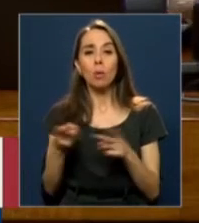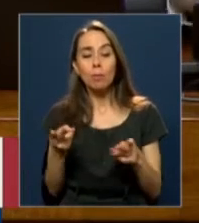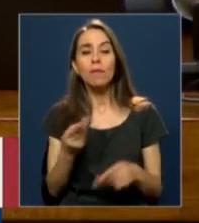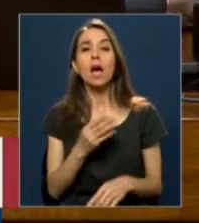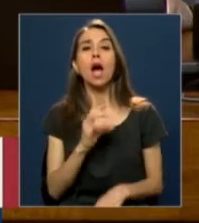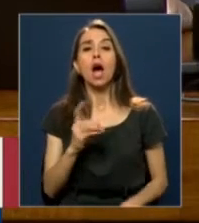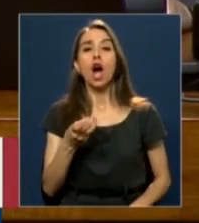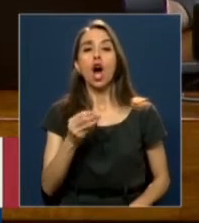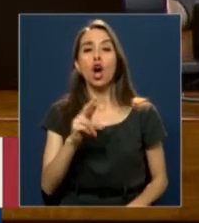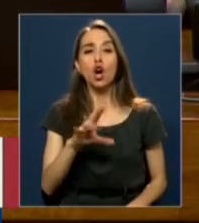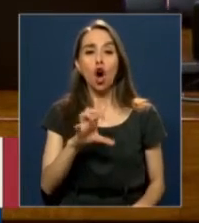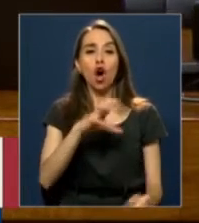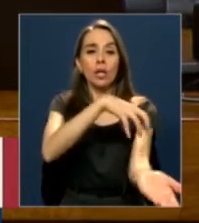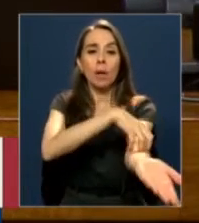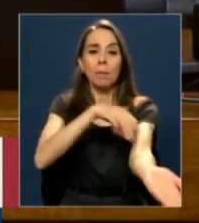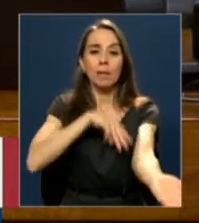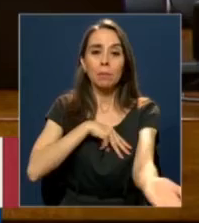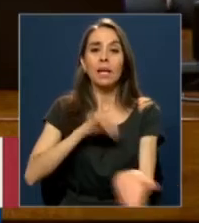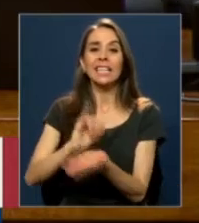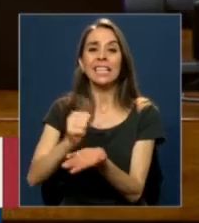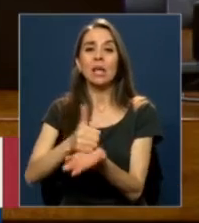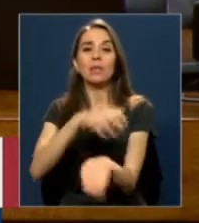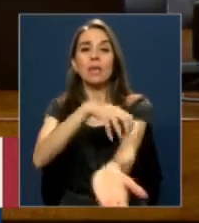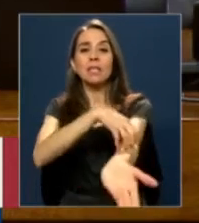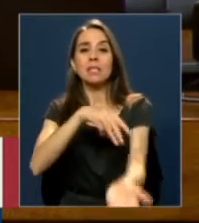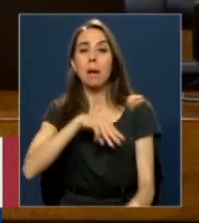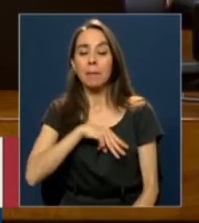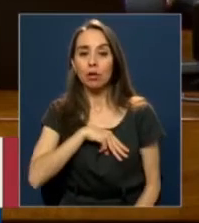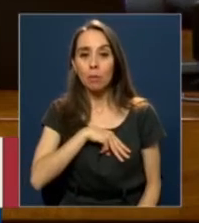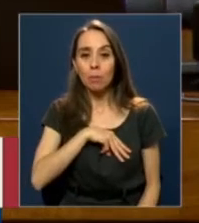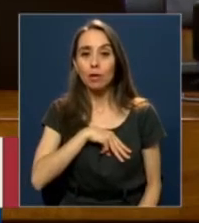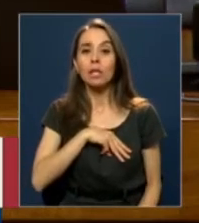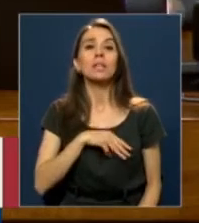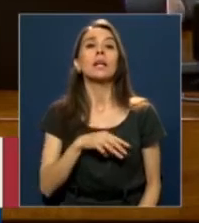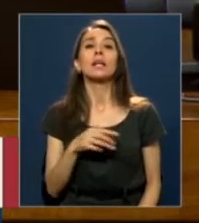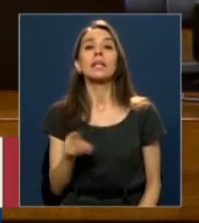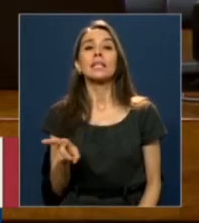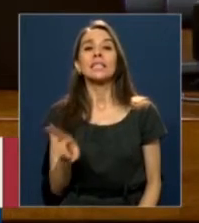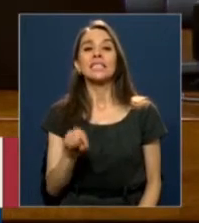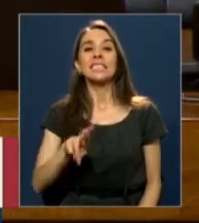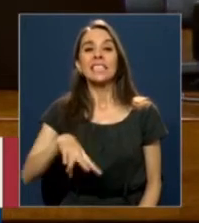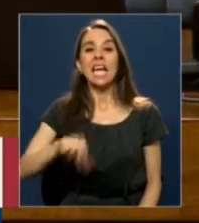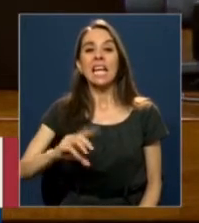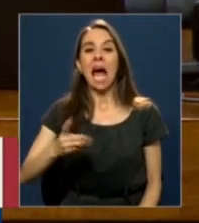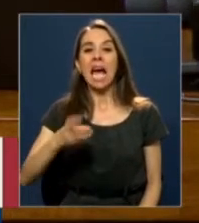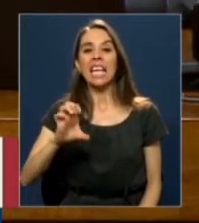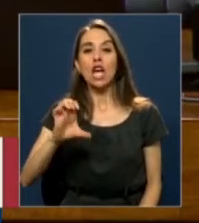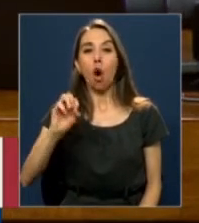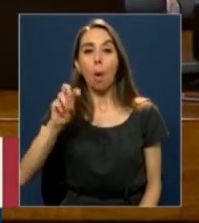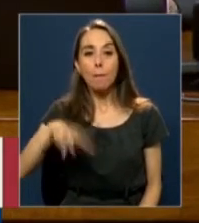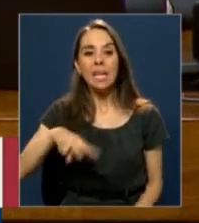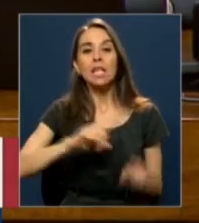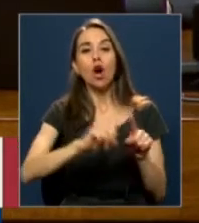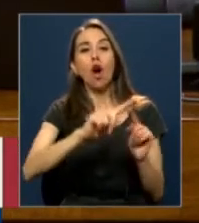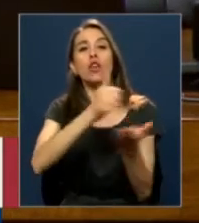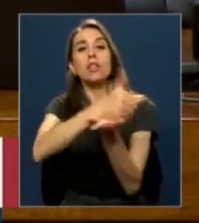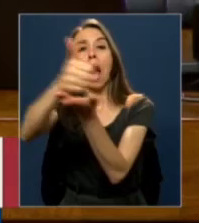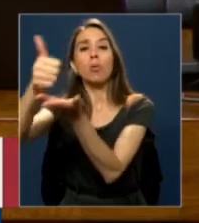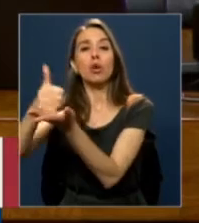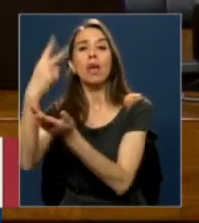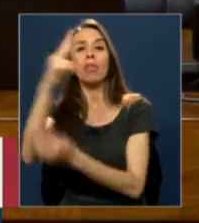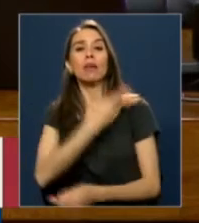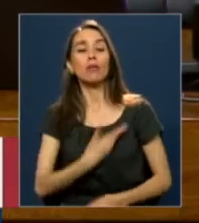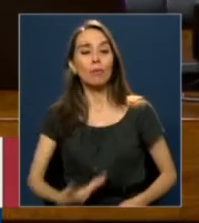Gobierno Regional y de la Intendencia, ambos de la Región Metropolitana, del Servicio Nacional de Geología y Minería y de cualquier otra autoridad